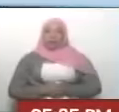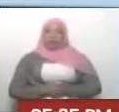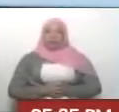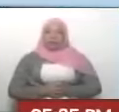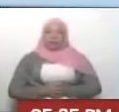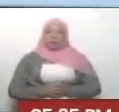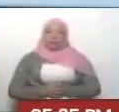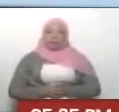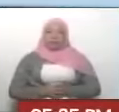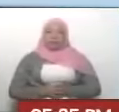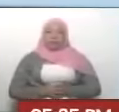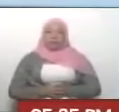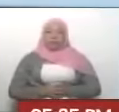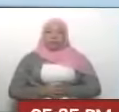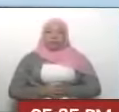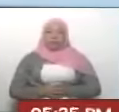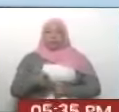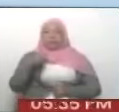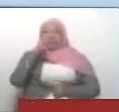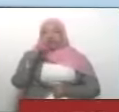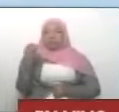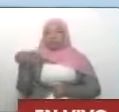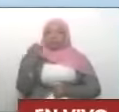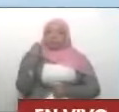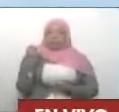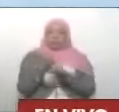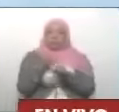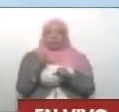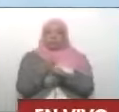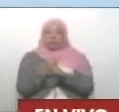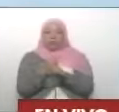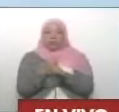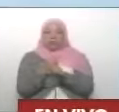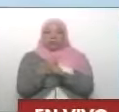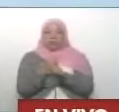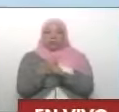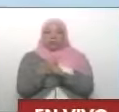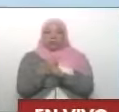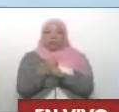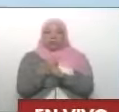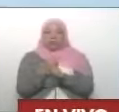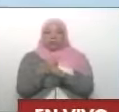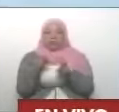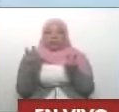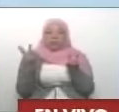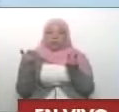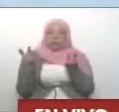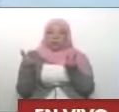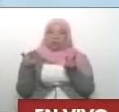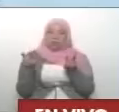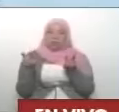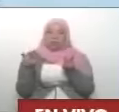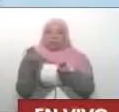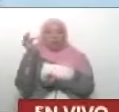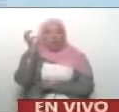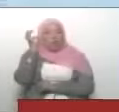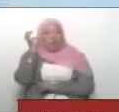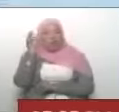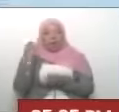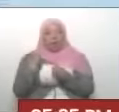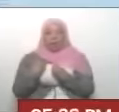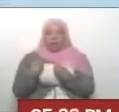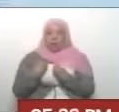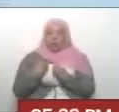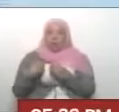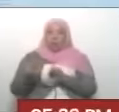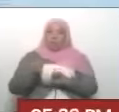con Maduro en la vía, a Delis Álvarez, nueva ministra de la mujer que viene de